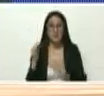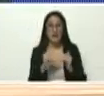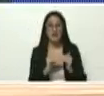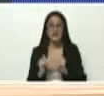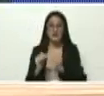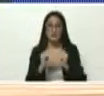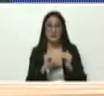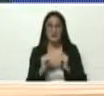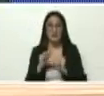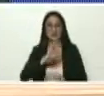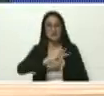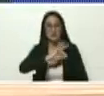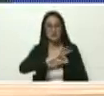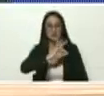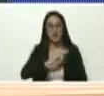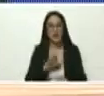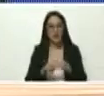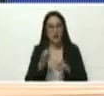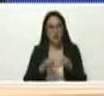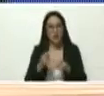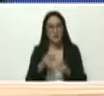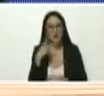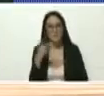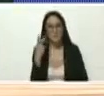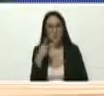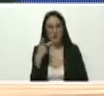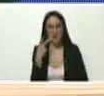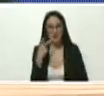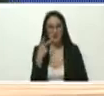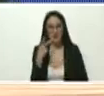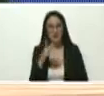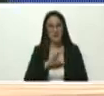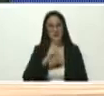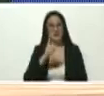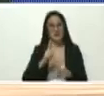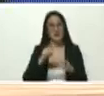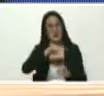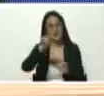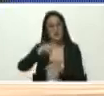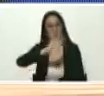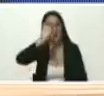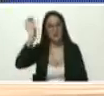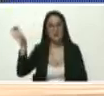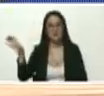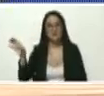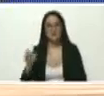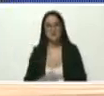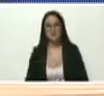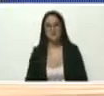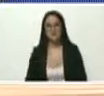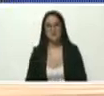estabilidad social, económica y política de esos países.